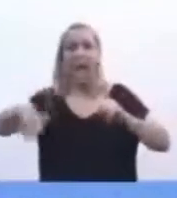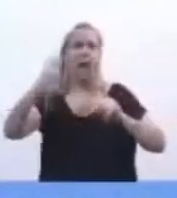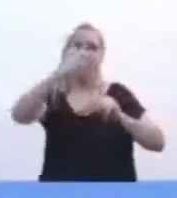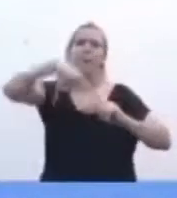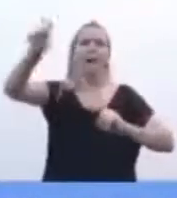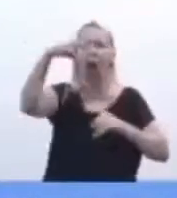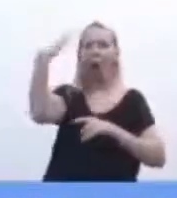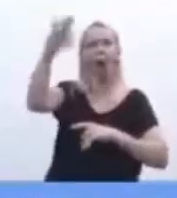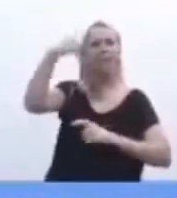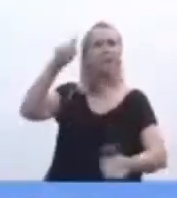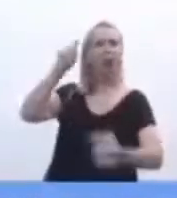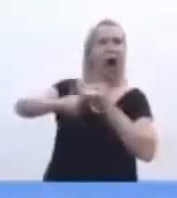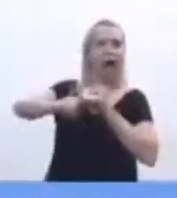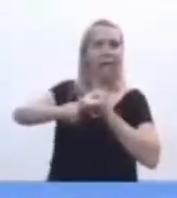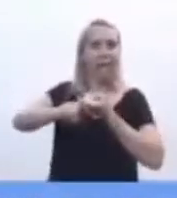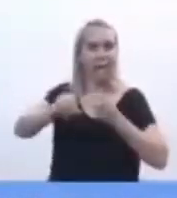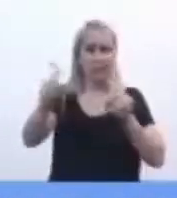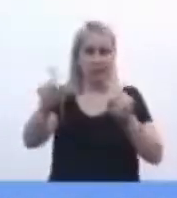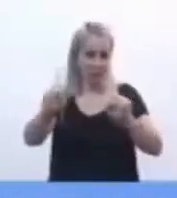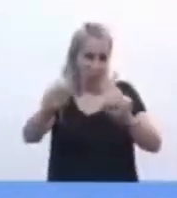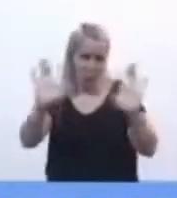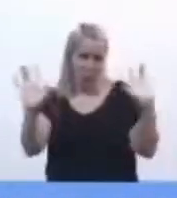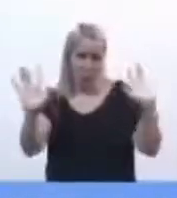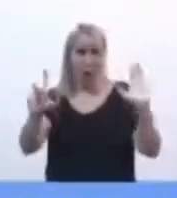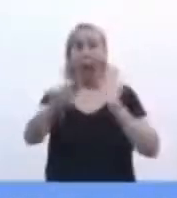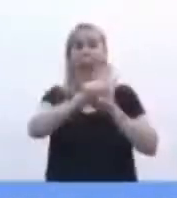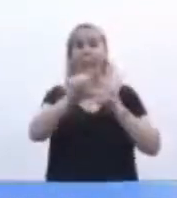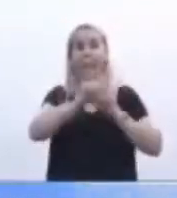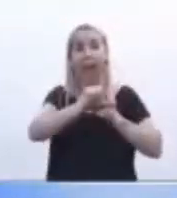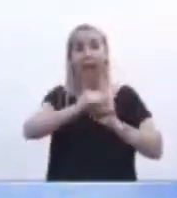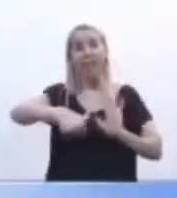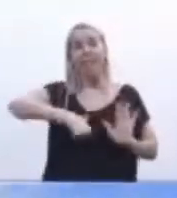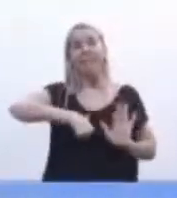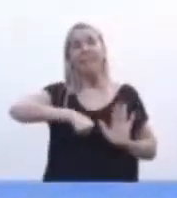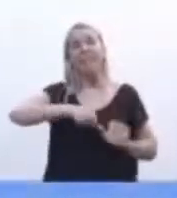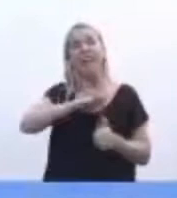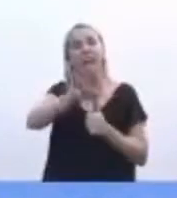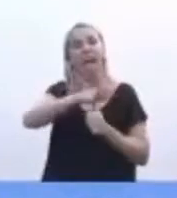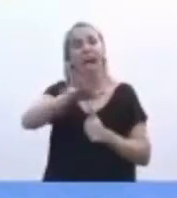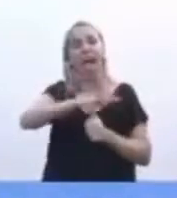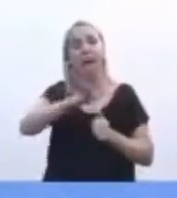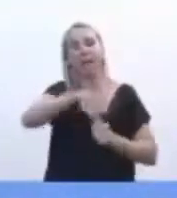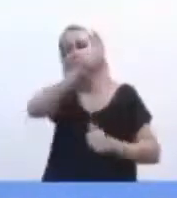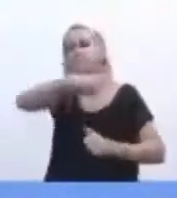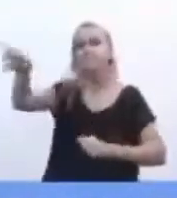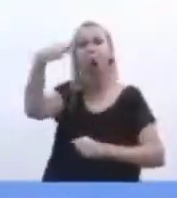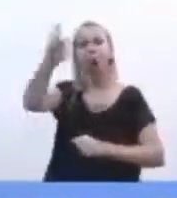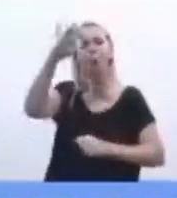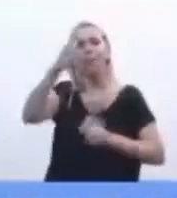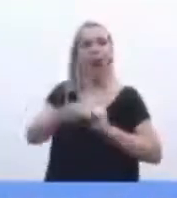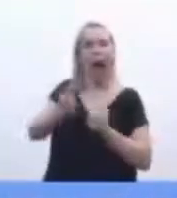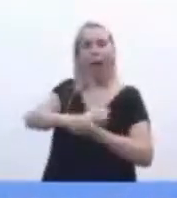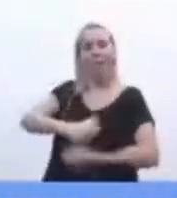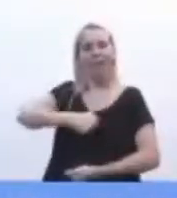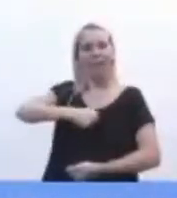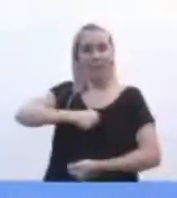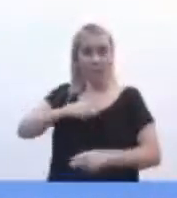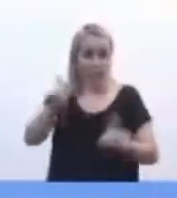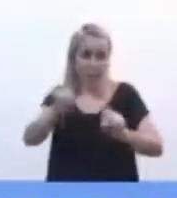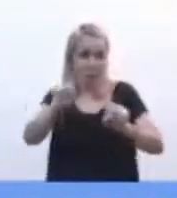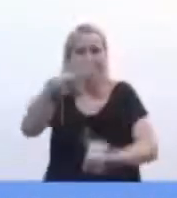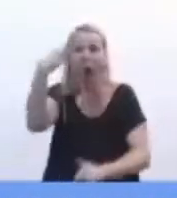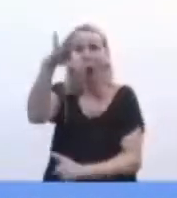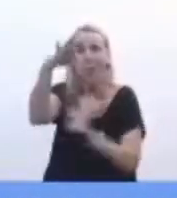a casarse o la ley de identidad de género no obligaba a nadie a cambiar de identidad